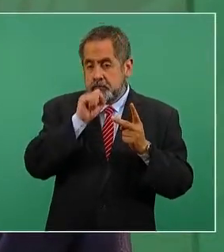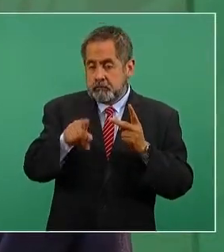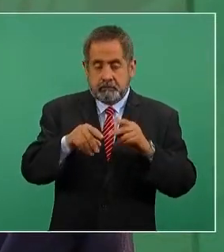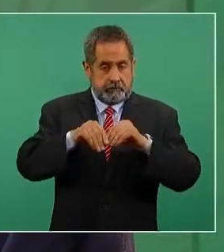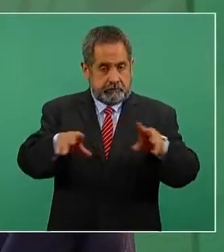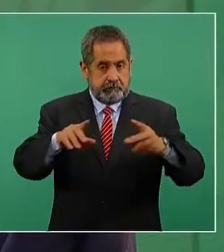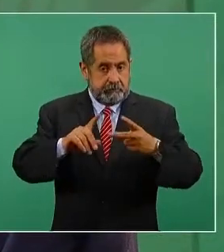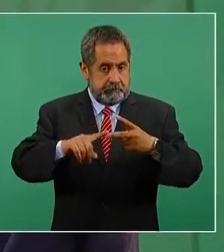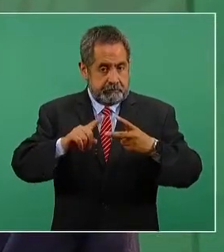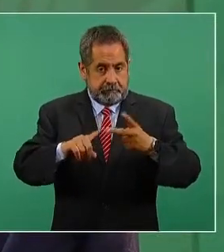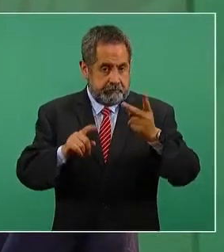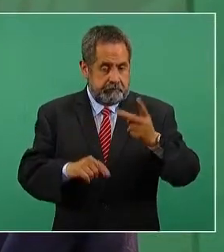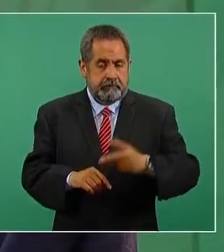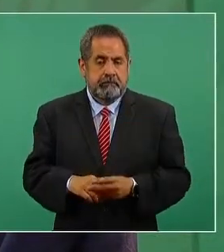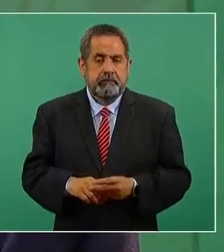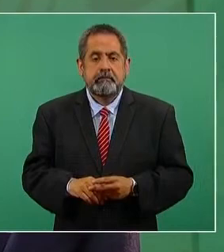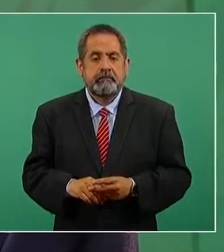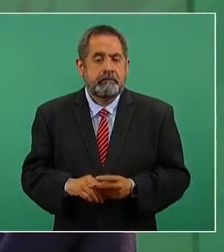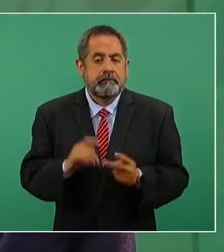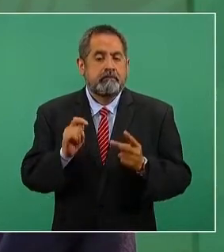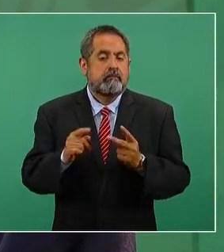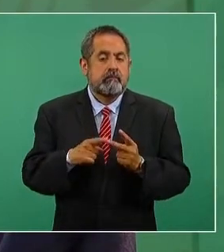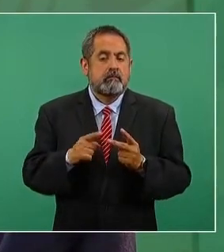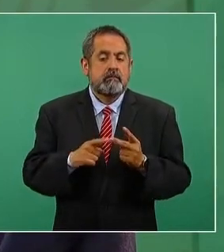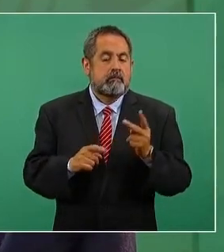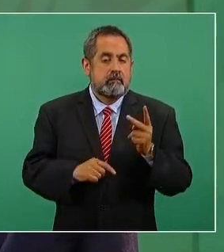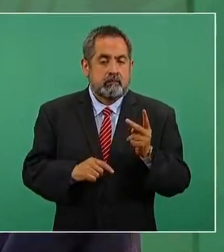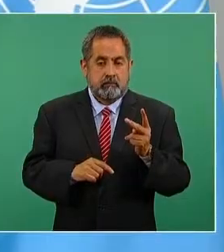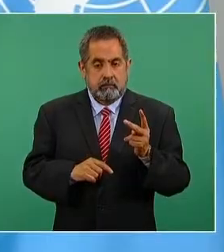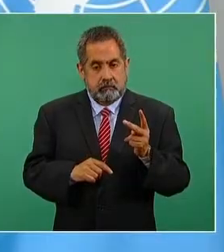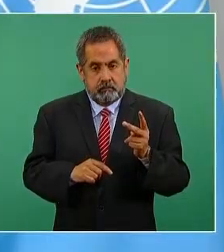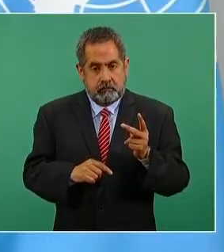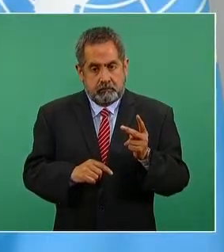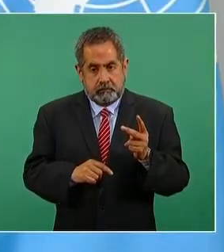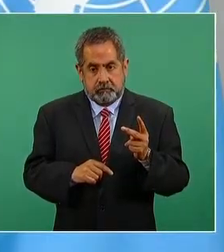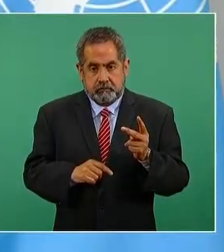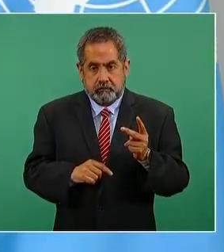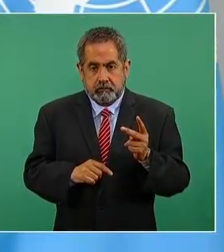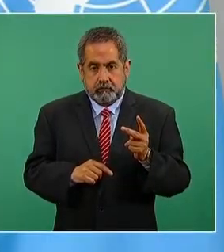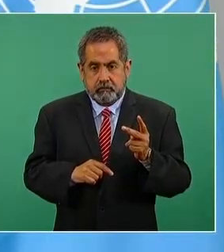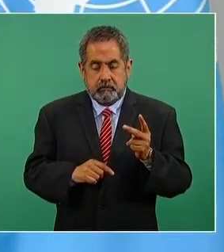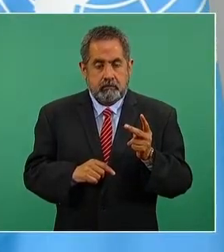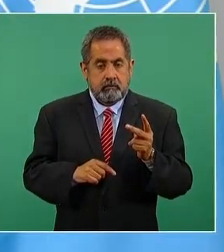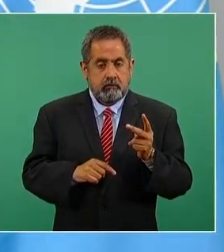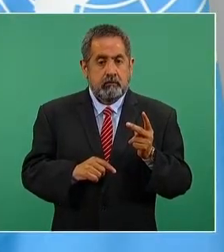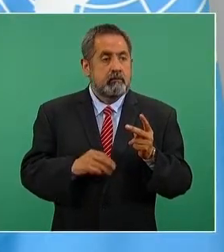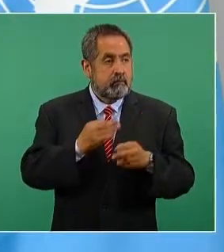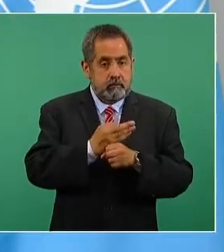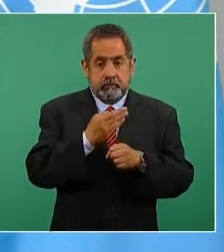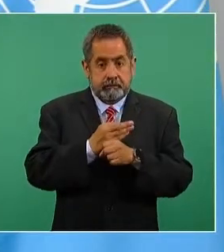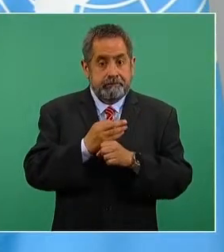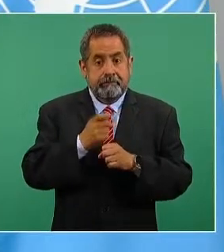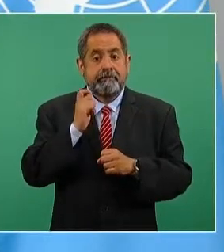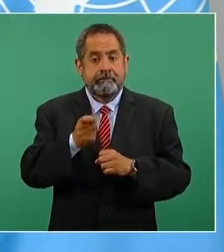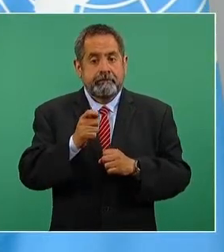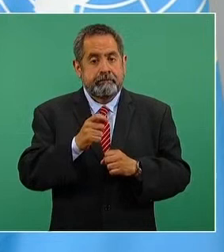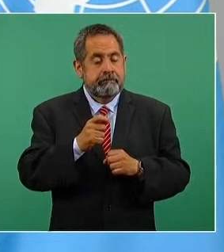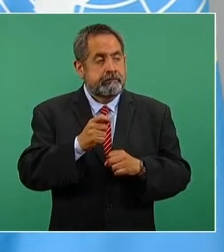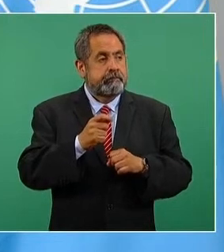apuntar es que estamos aprovechando precisamente de que